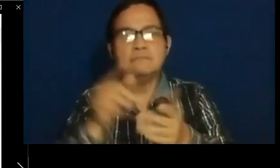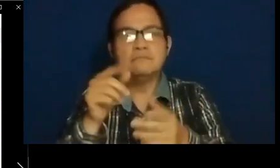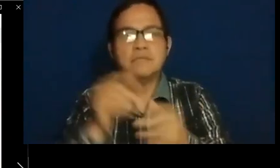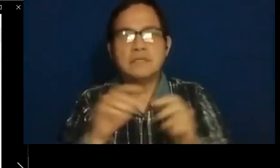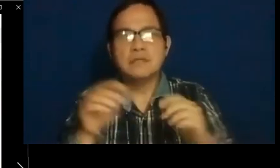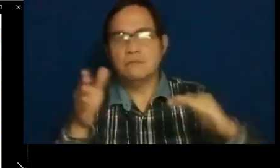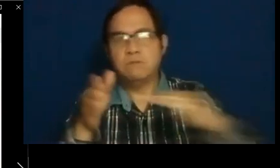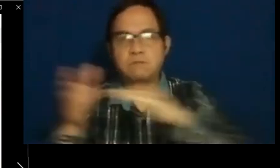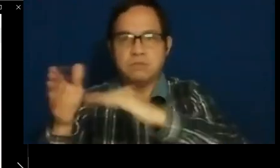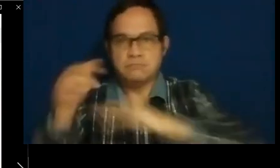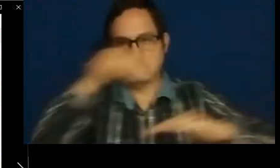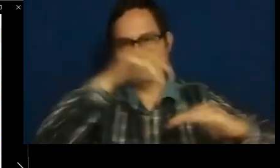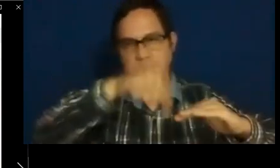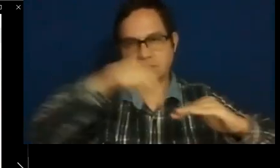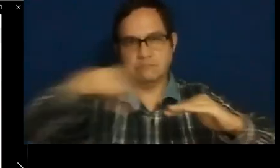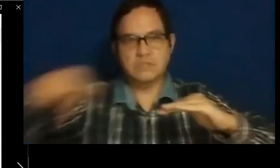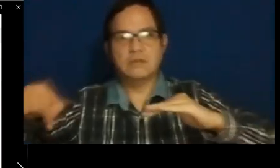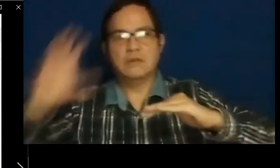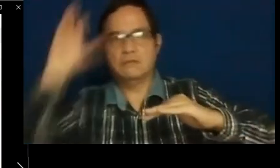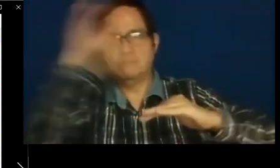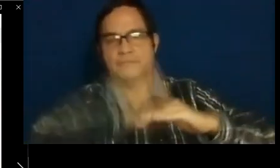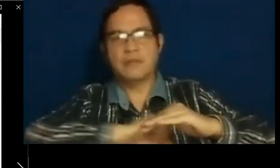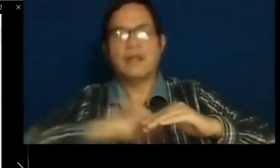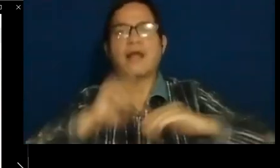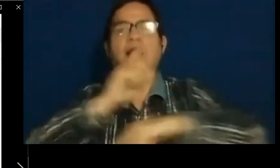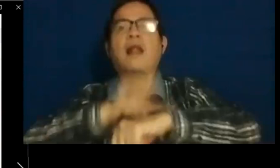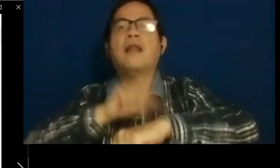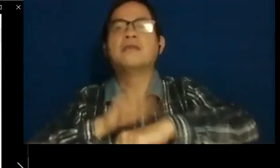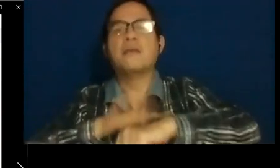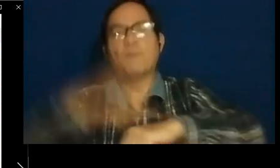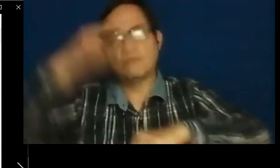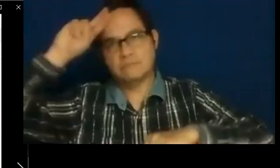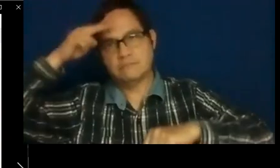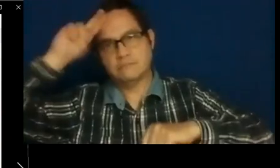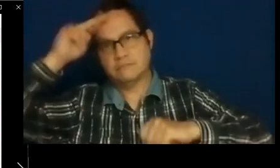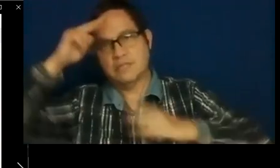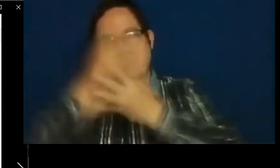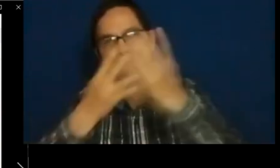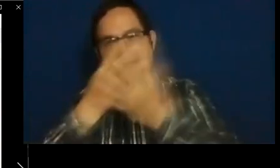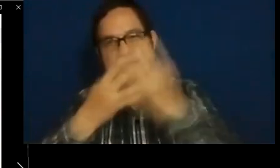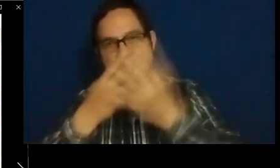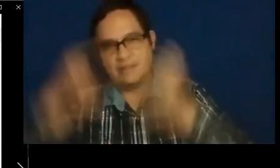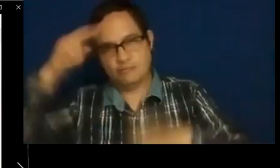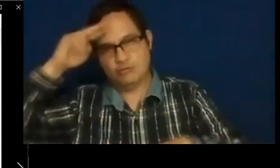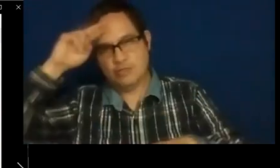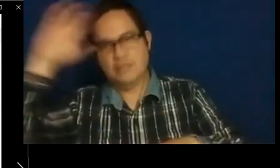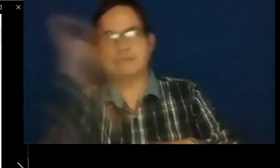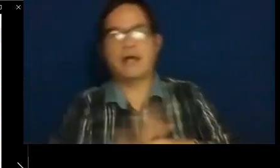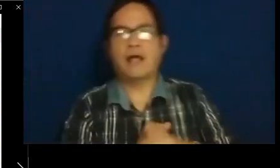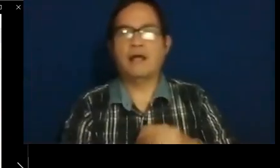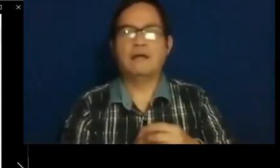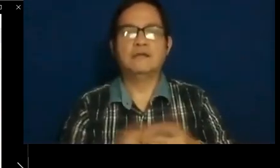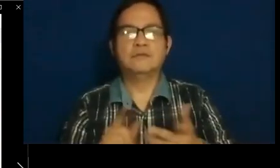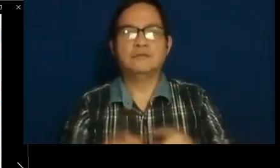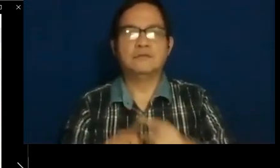así, va a obtener el tiempo. ¿Listo? O sea, este dato de aquí, de esta columna, lo va a obtener directamente de la utilización del